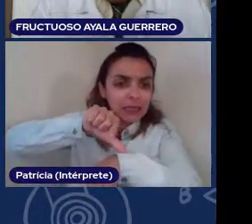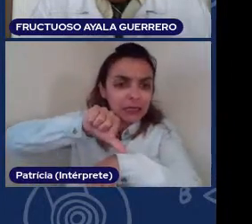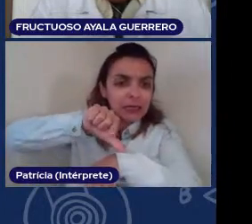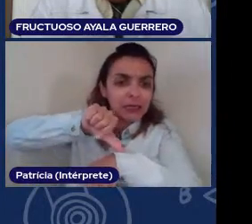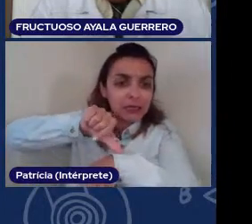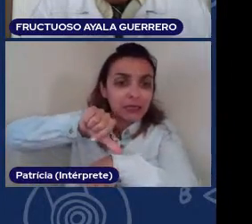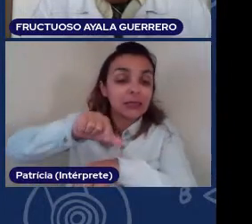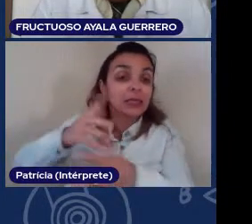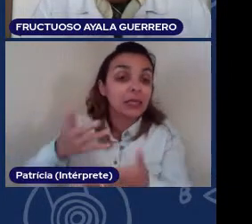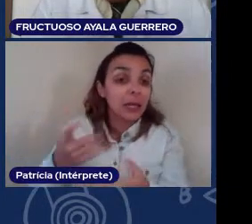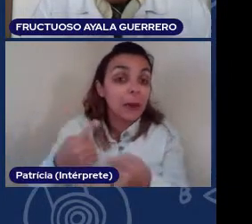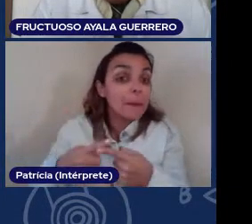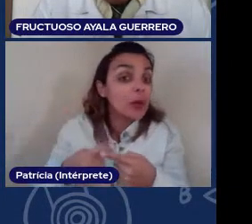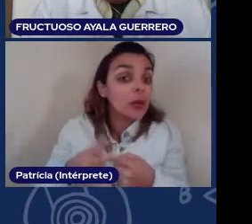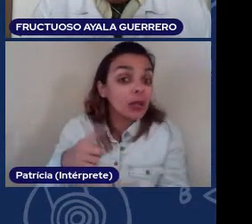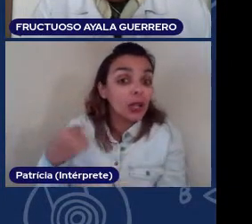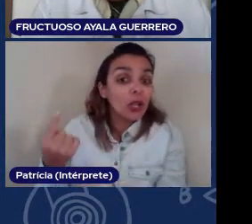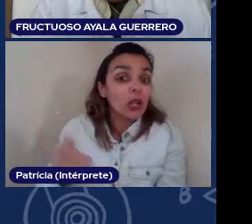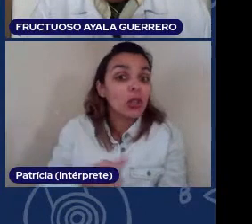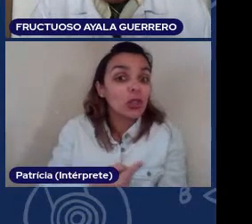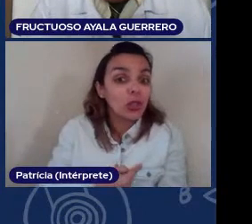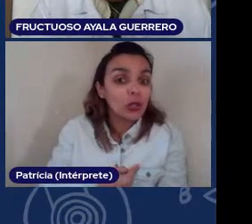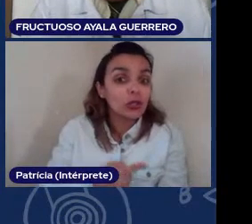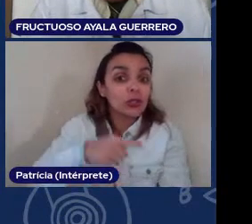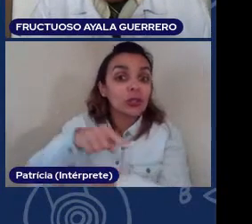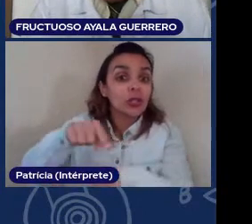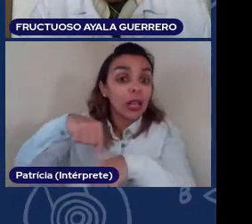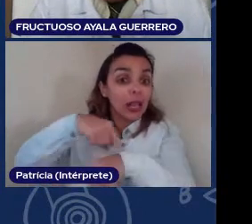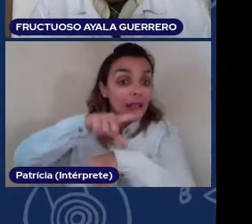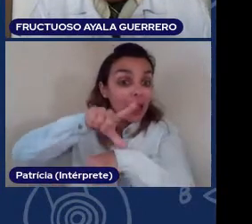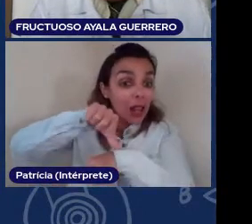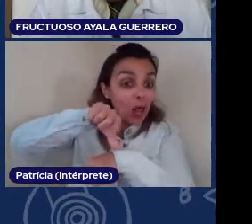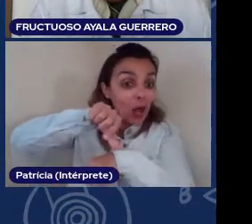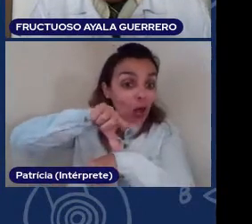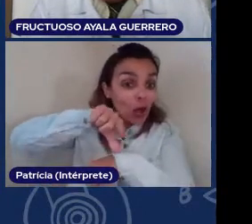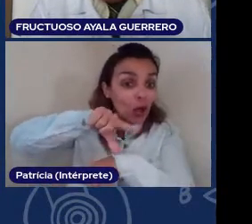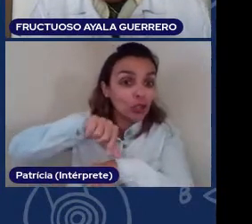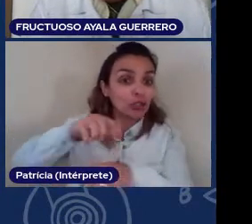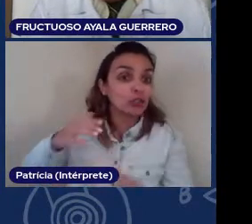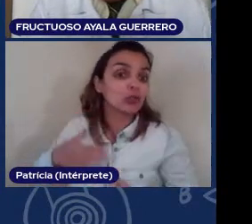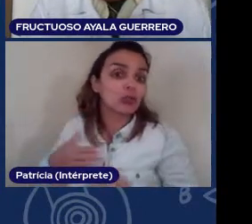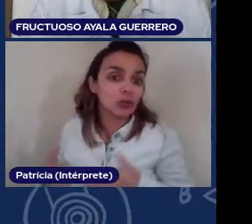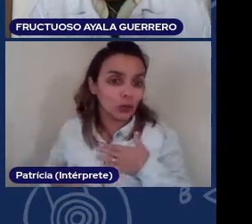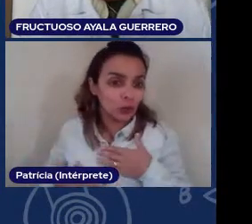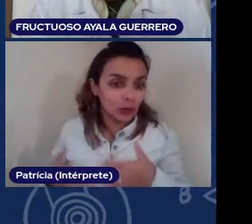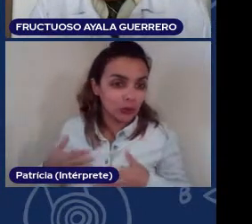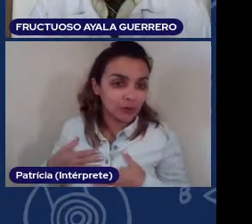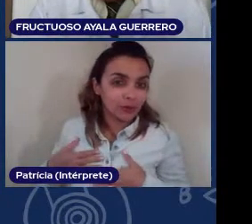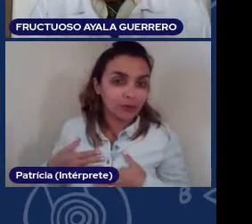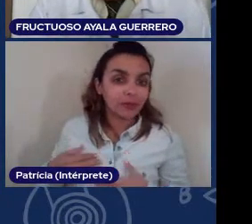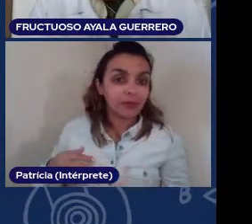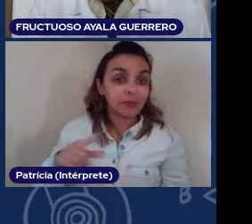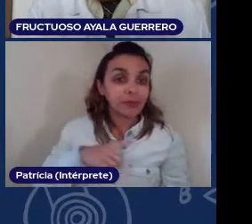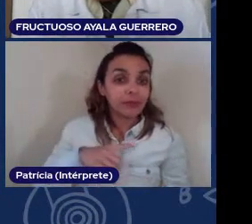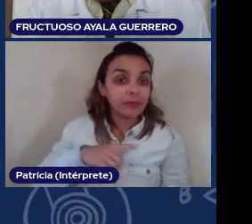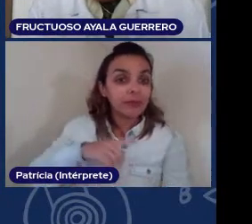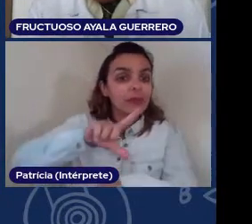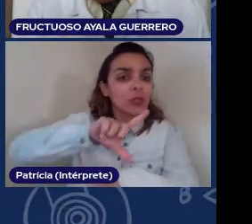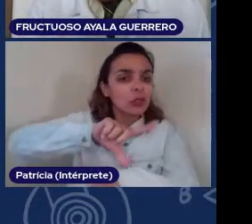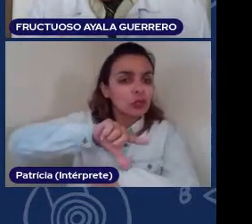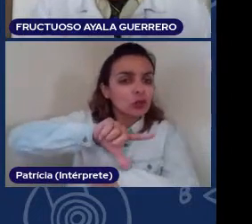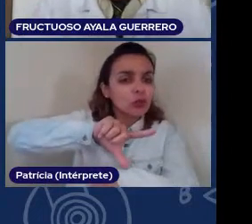a que contamos con un reloj biológico que regula con su tic-tac de